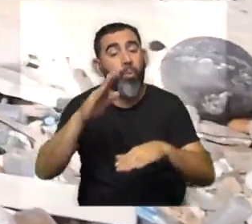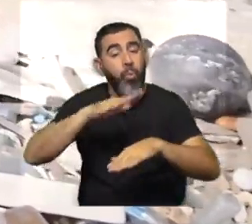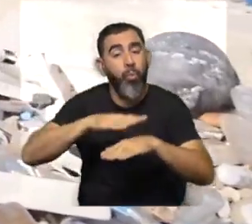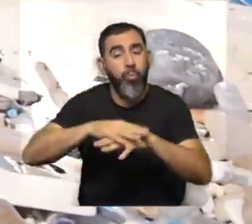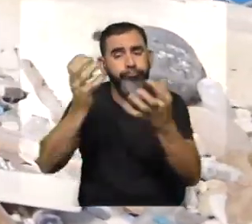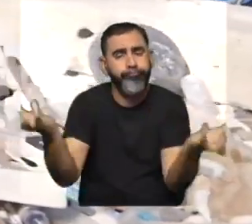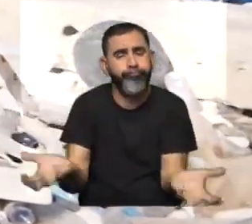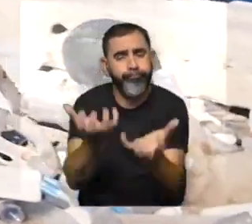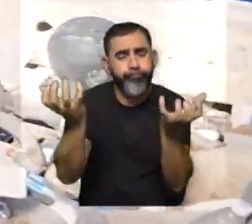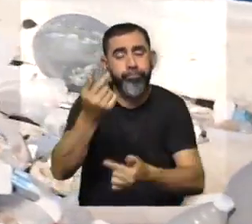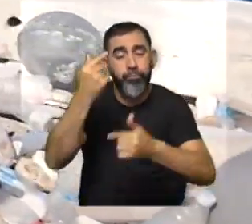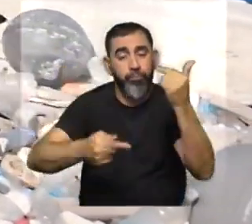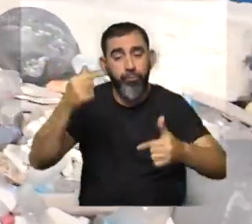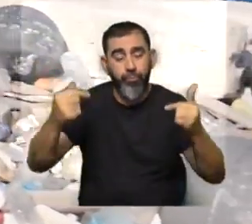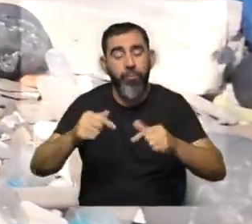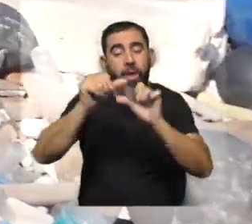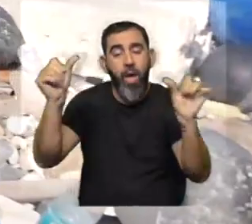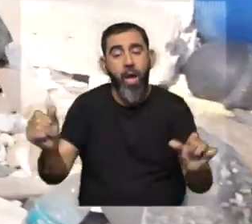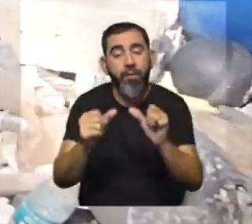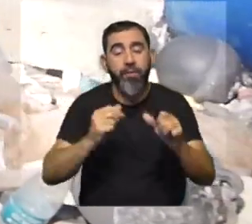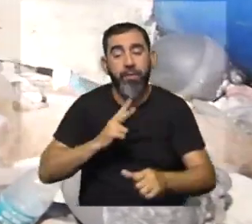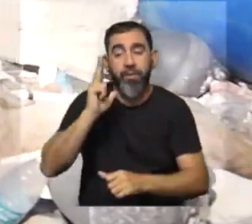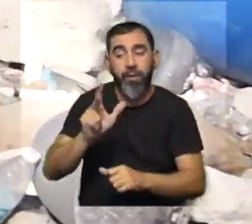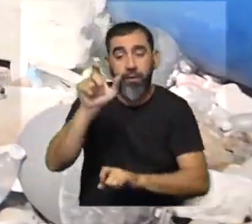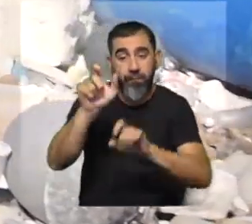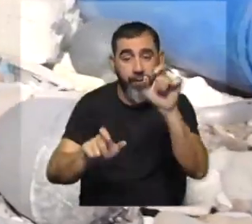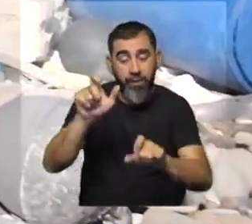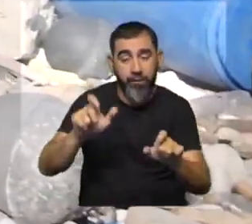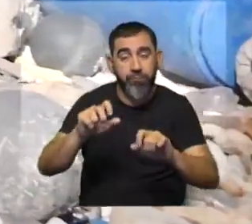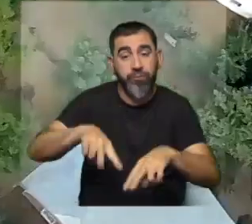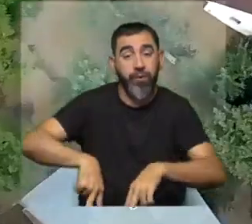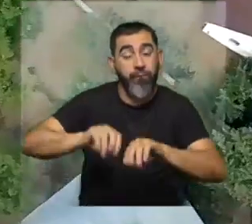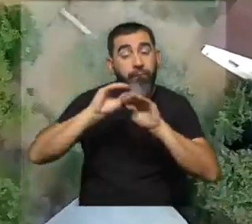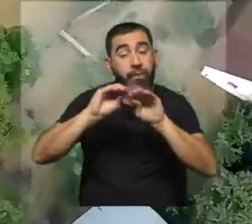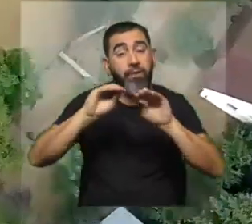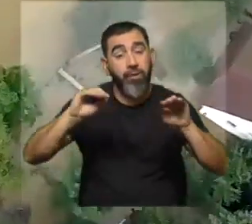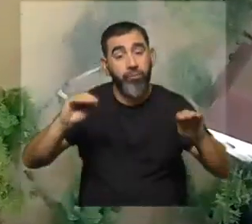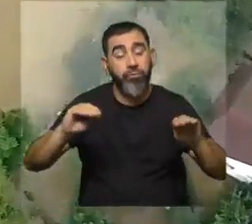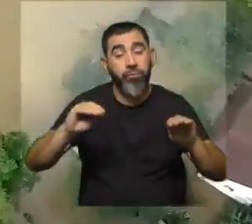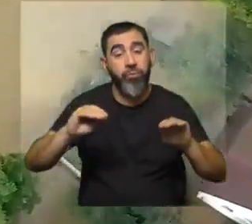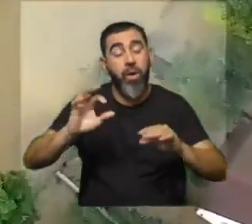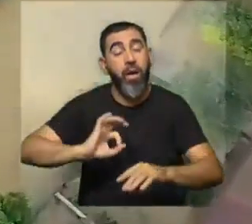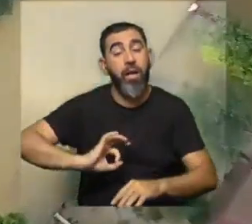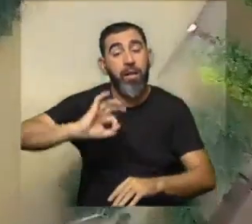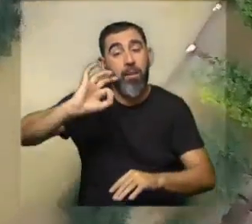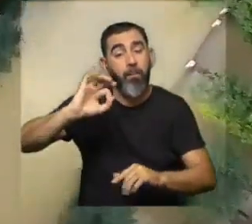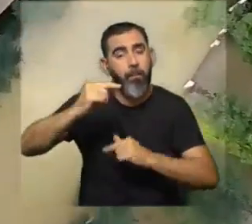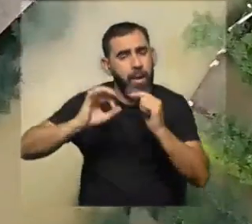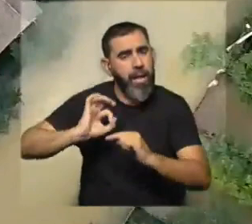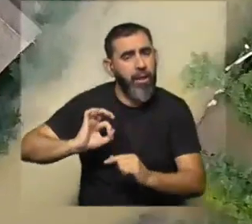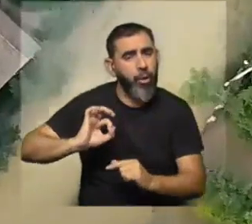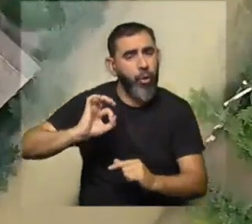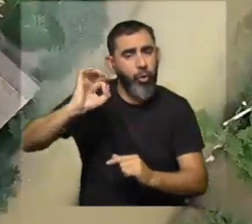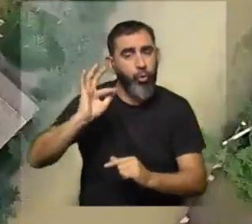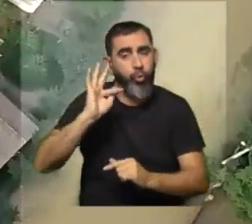de combustibles fósiles y otras actividades humanas. El estudio advierte que las temperaturas seguirán aumentando